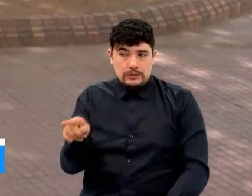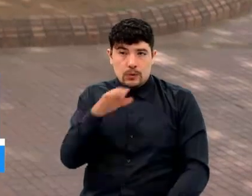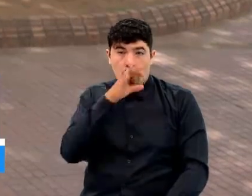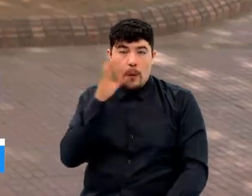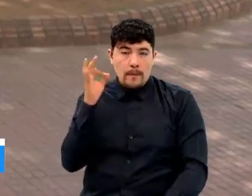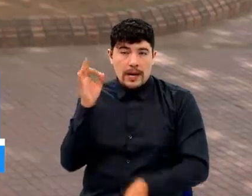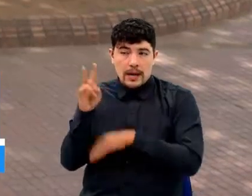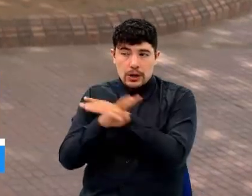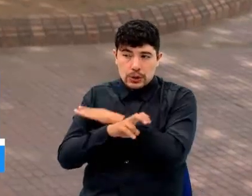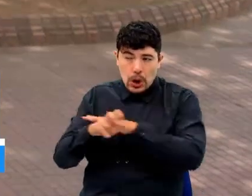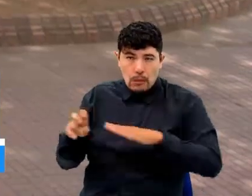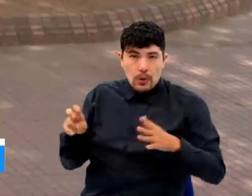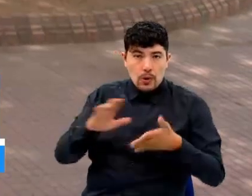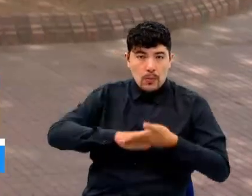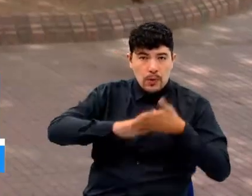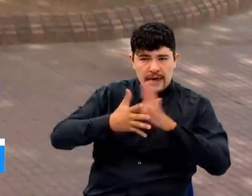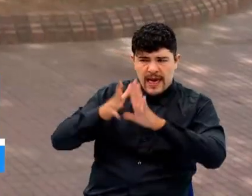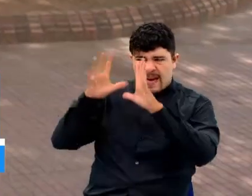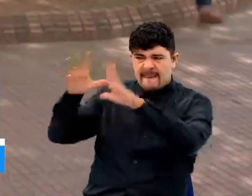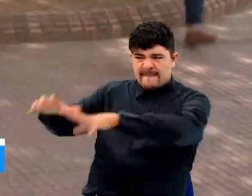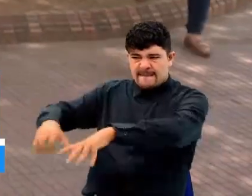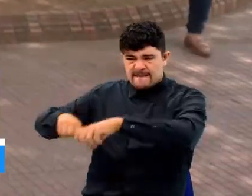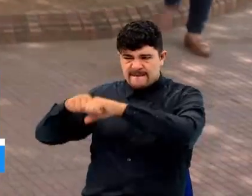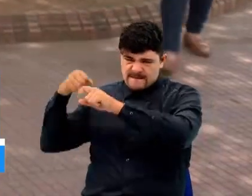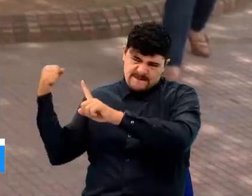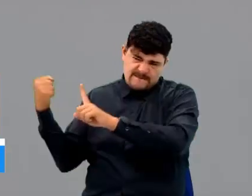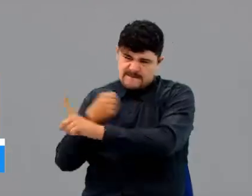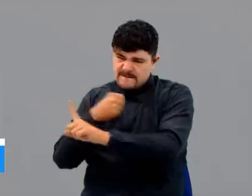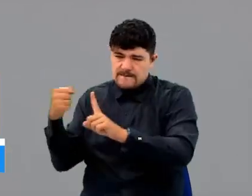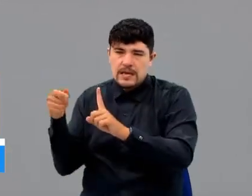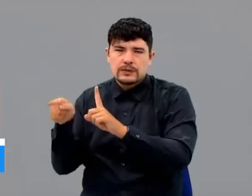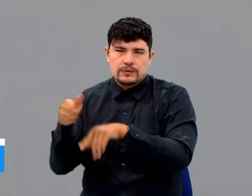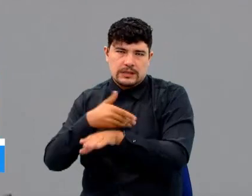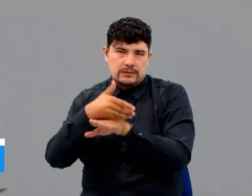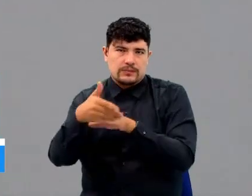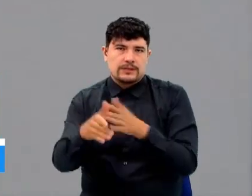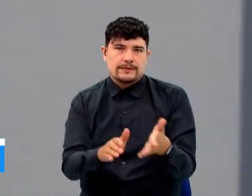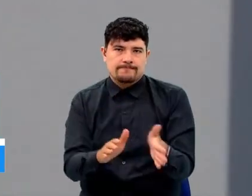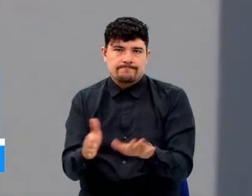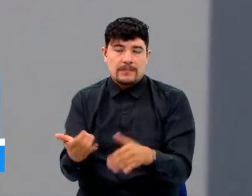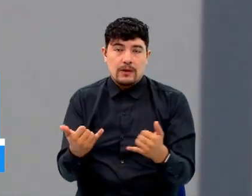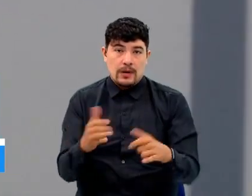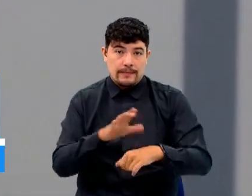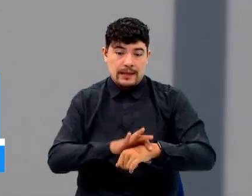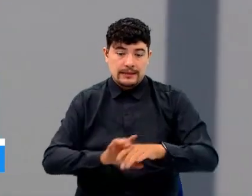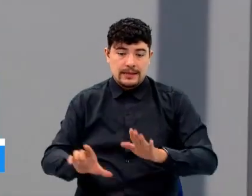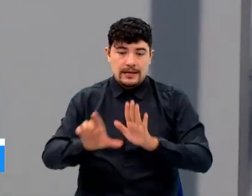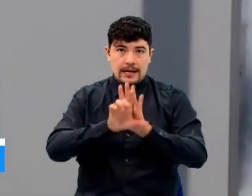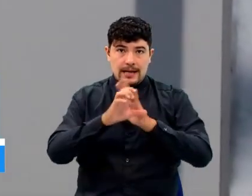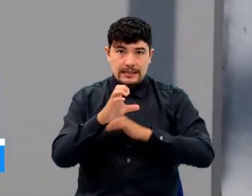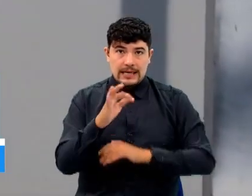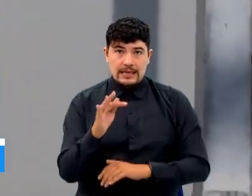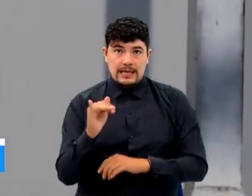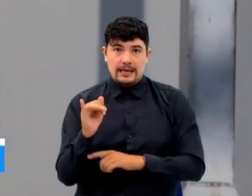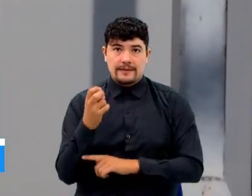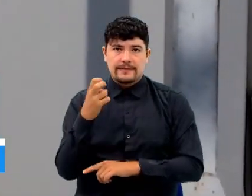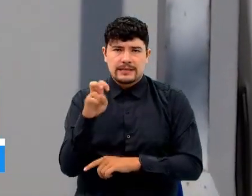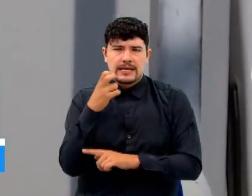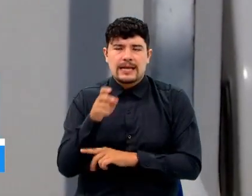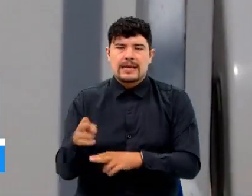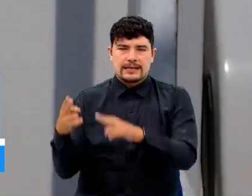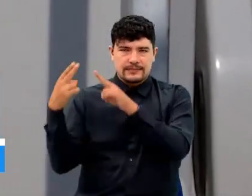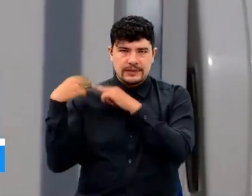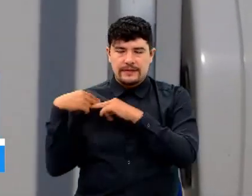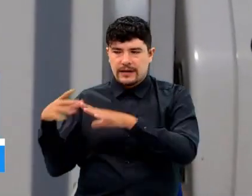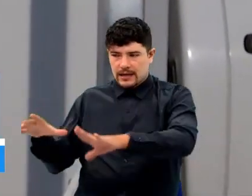pisa de que fue objeto esta víctima y que posteriormente falleció el laboratorio de criminalística del cti de la fiscalía fue el